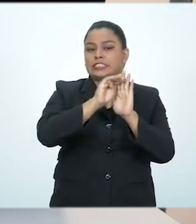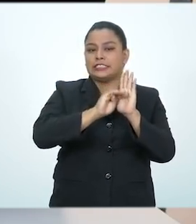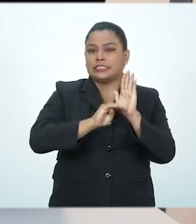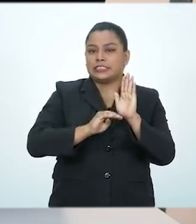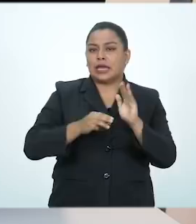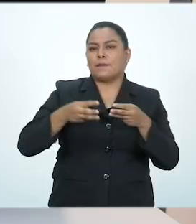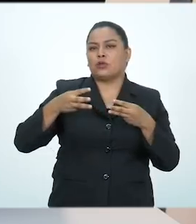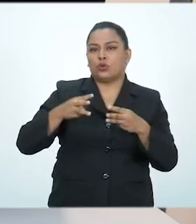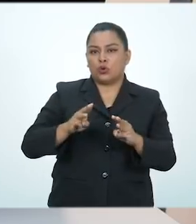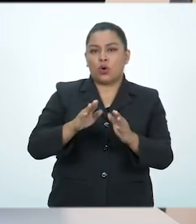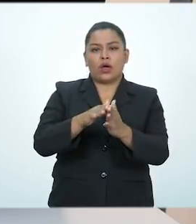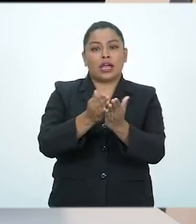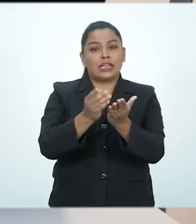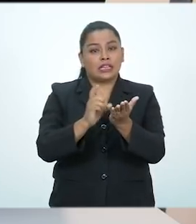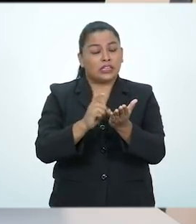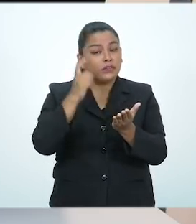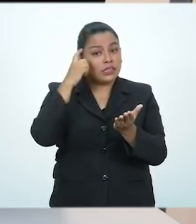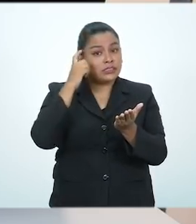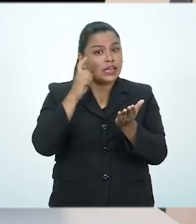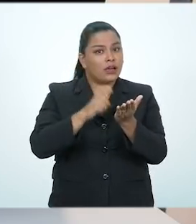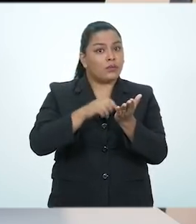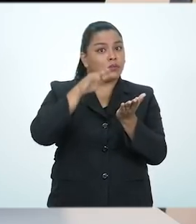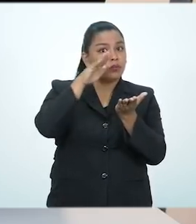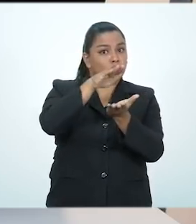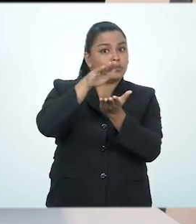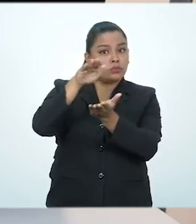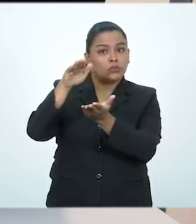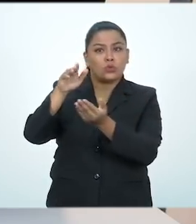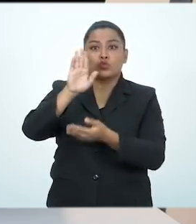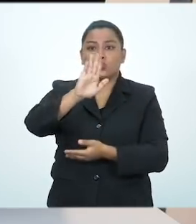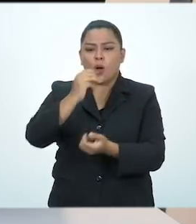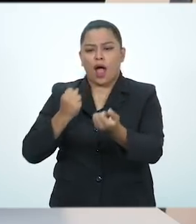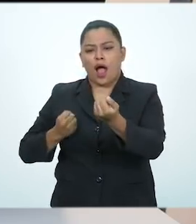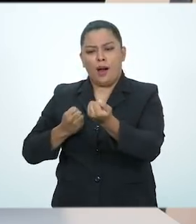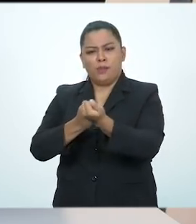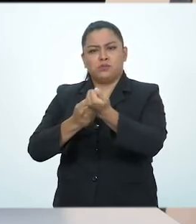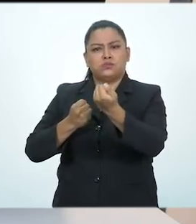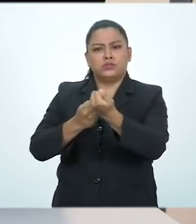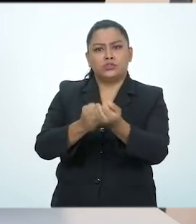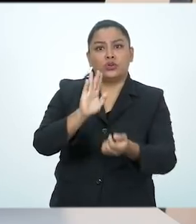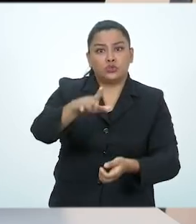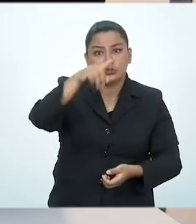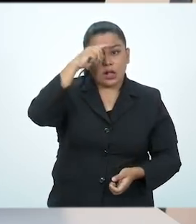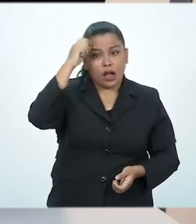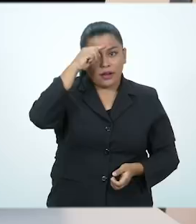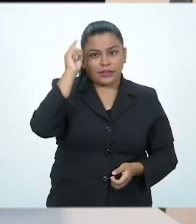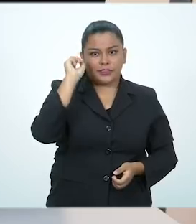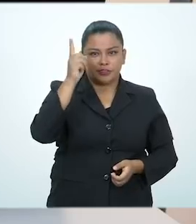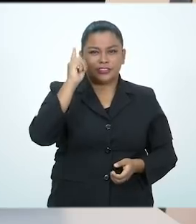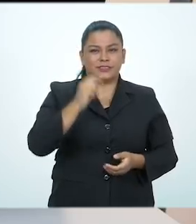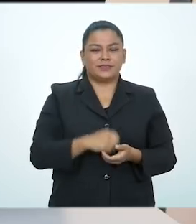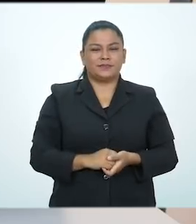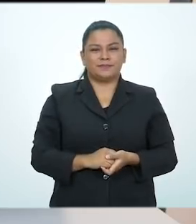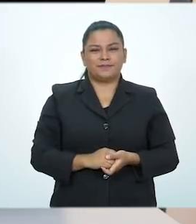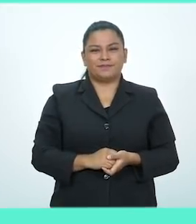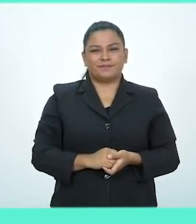como el libro y las pruebas de unidad son un apoyo a toda la labor que realizan los